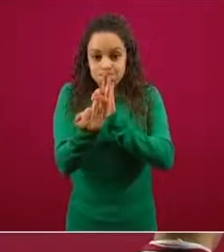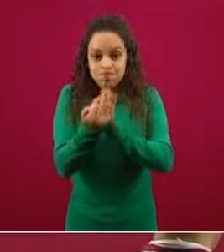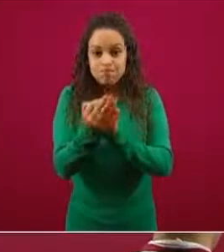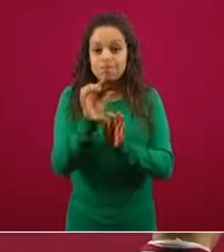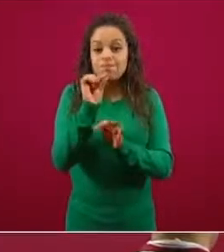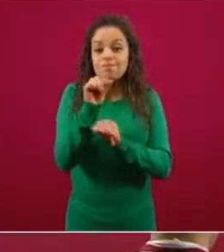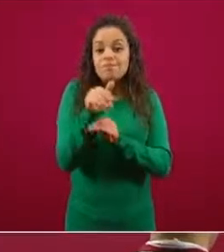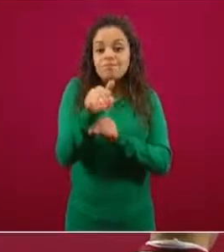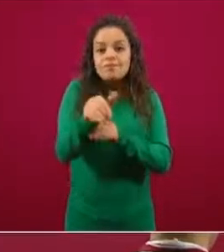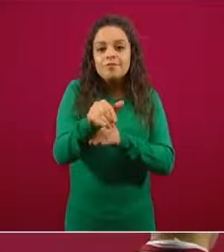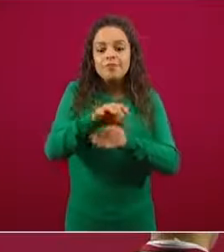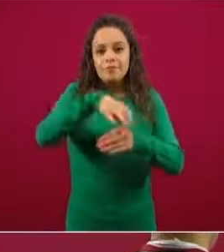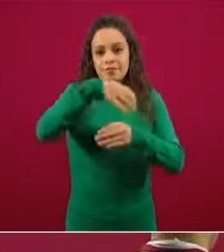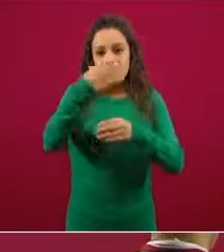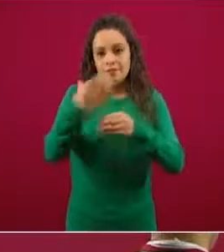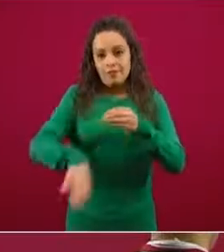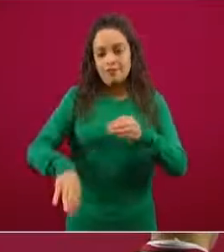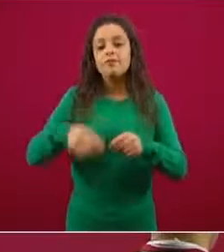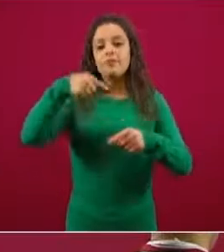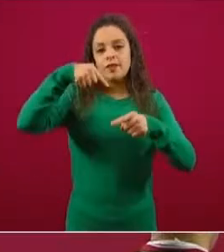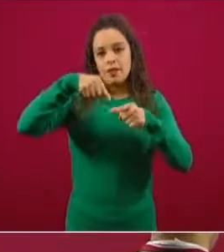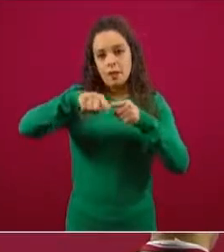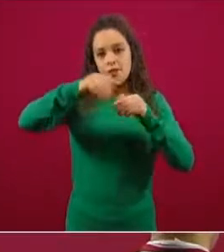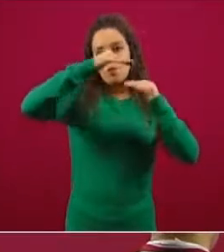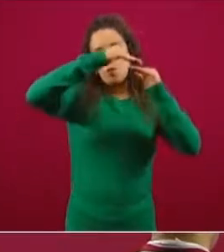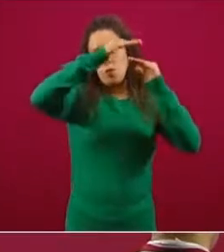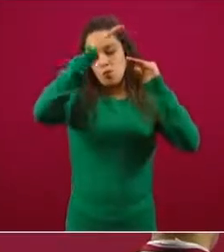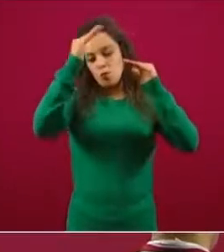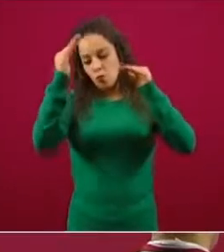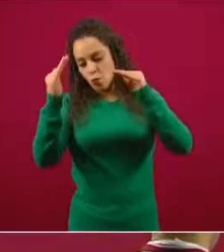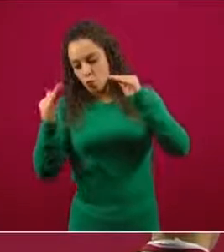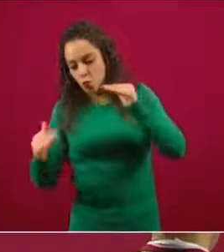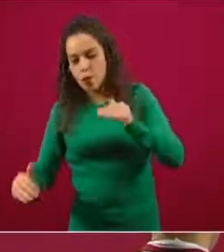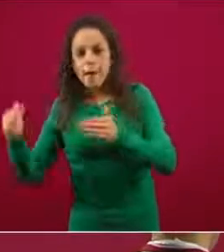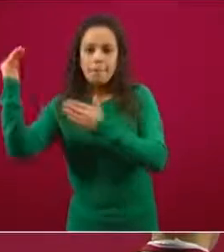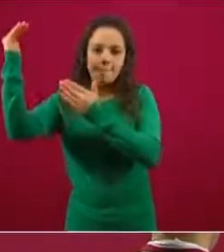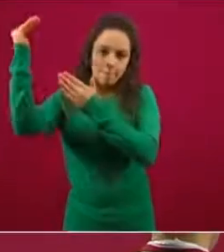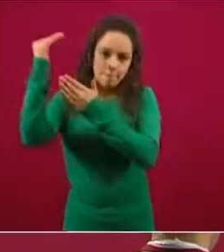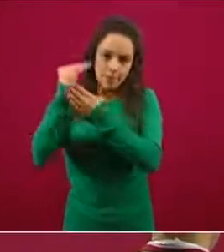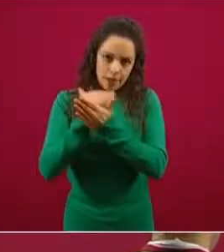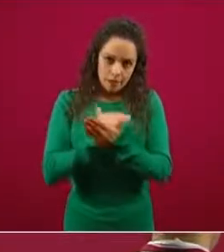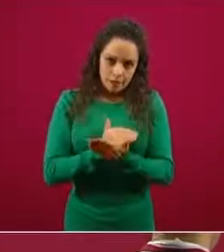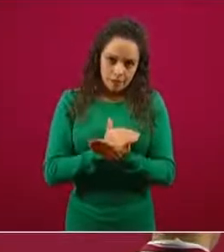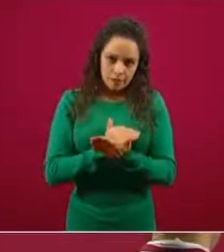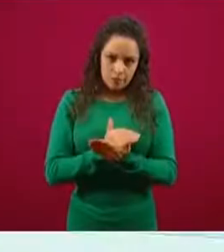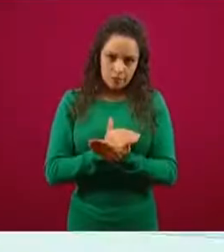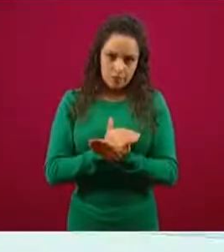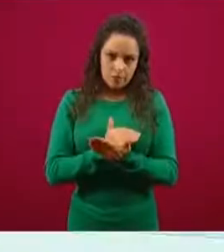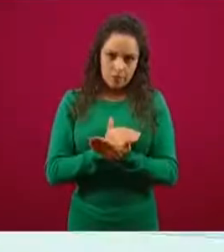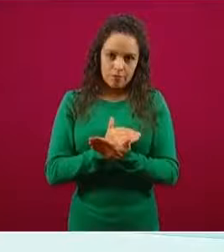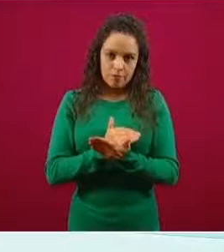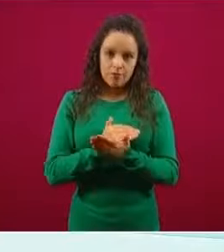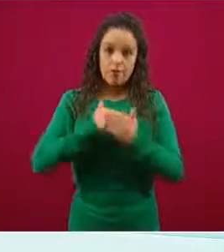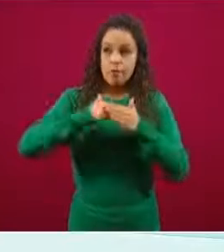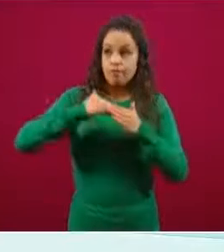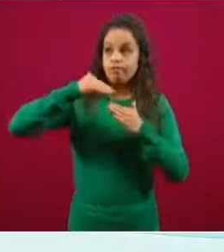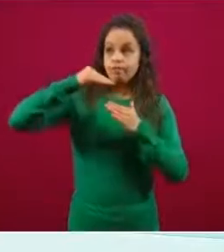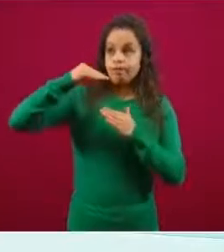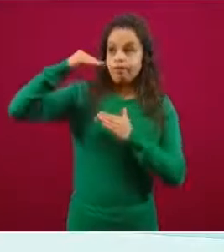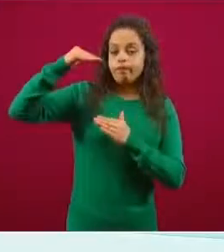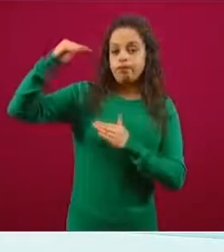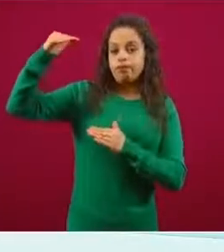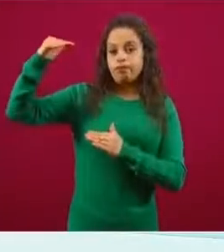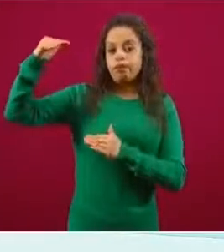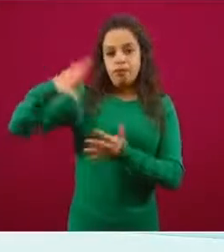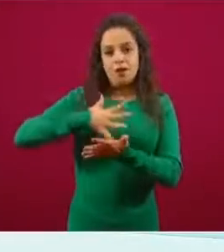de que empieza a cambiar la tendencia de la epidemia. Ya no están en este ascenso continuo en el número diario de